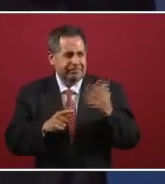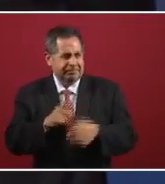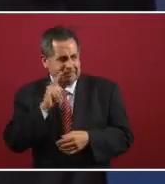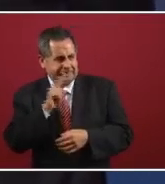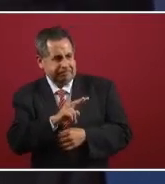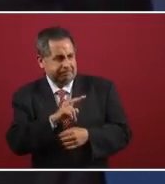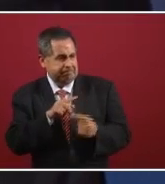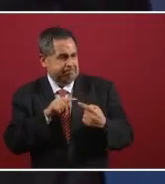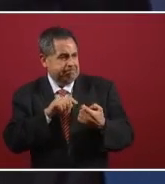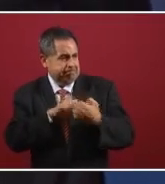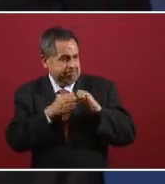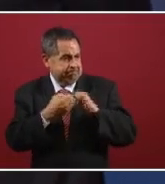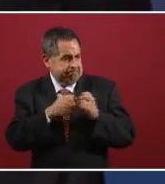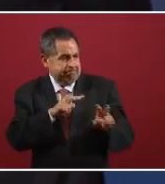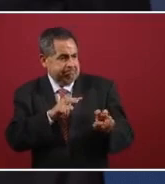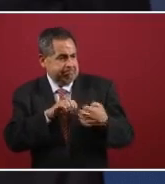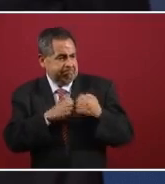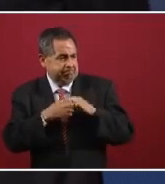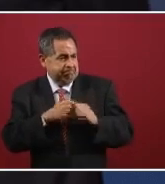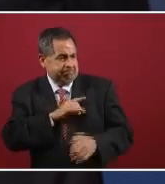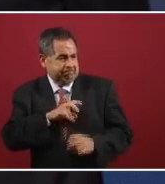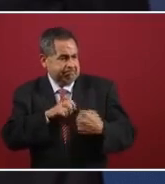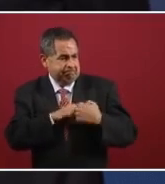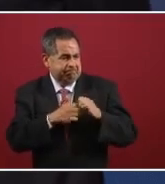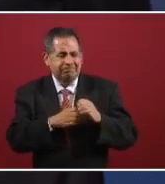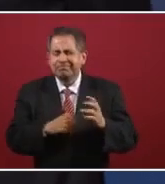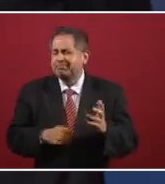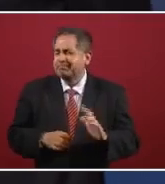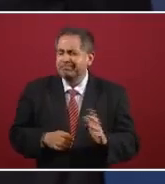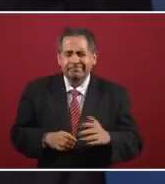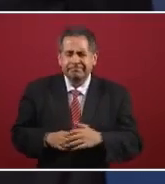como el enemigo. Lo que tenemos que hacer es